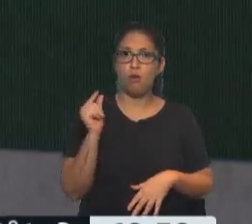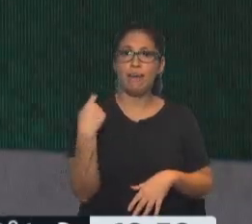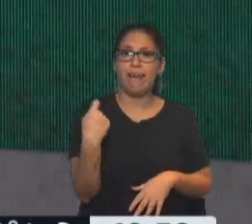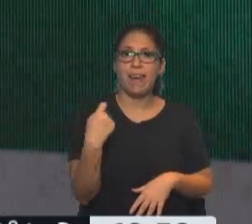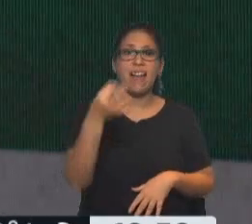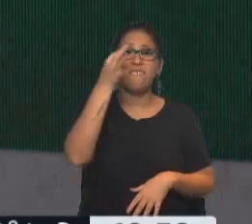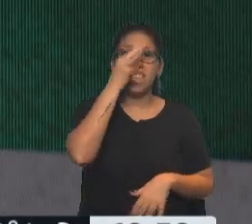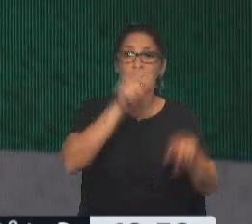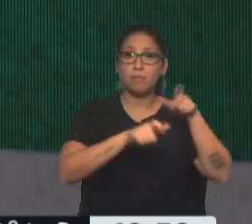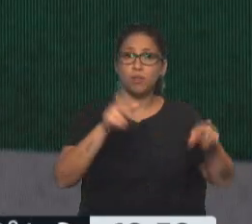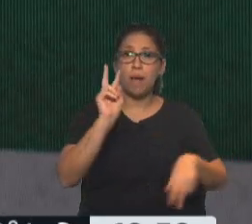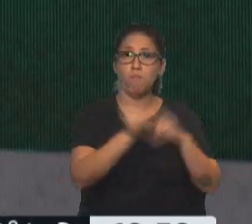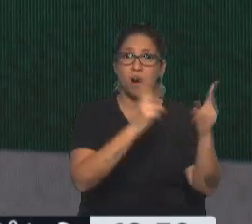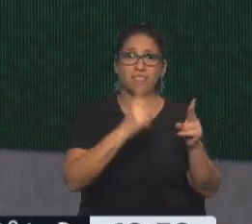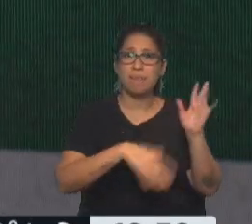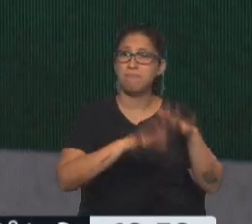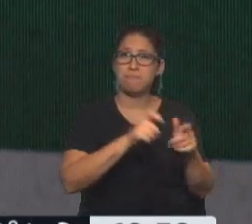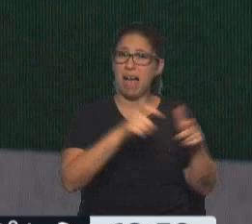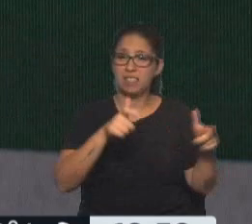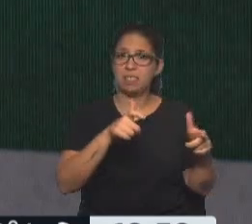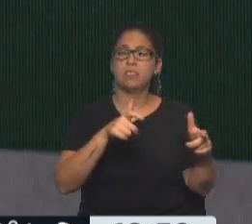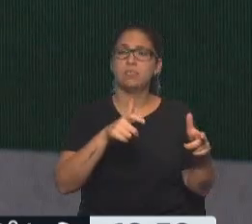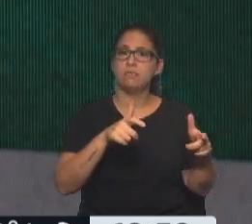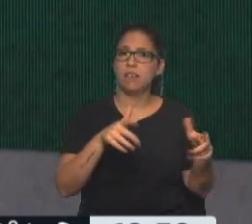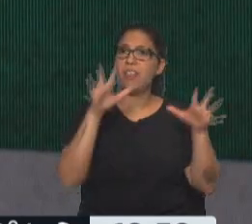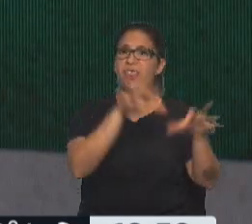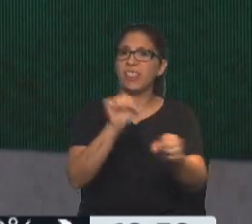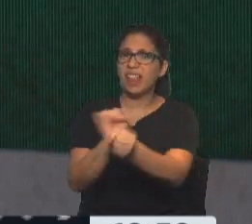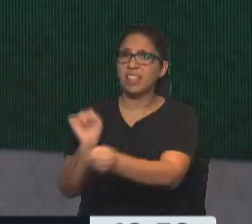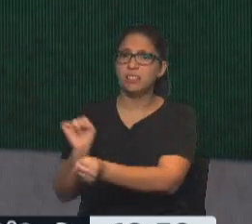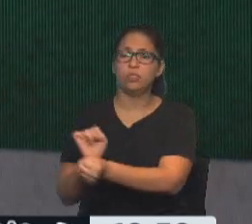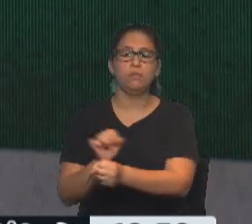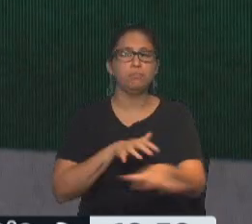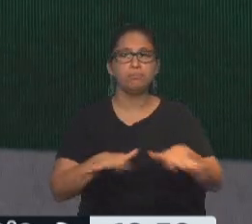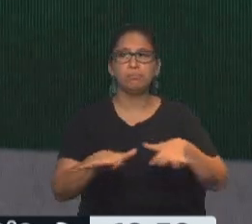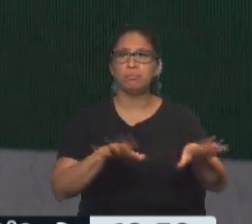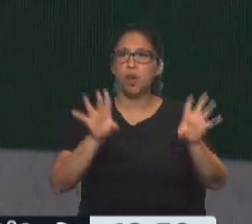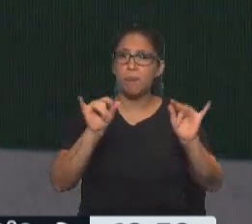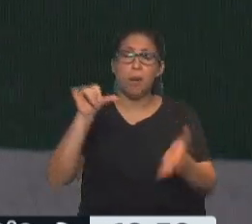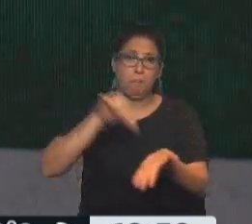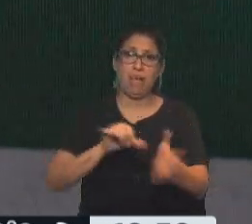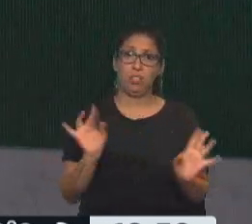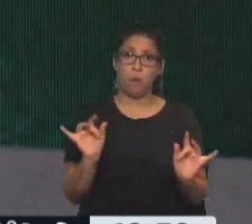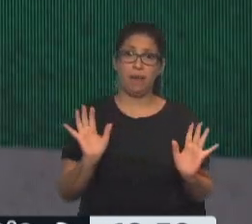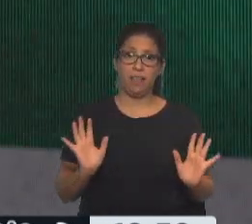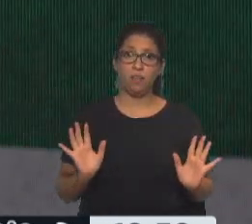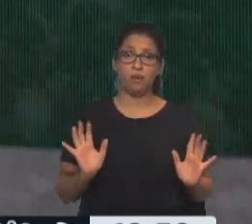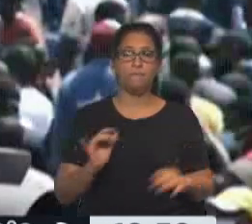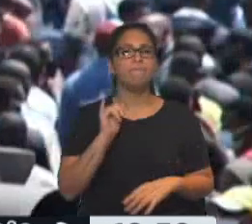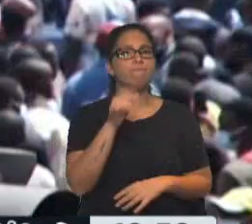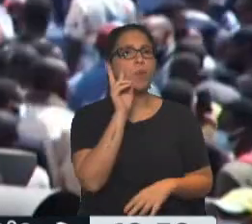20 muertos, detenciones. Es una situación realmente muy complicada en un país complicado. Sí, Pablo, lo que